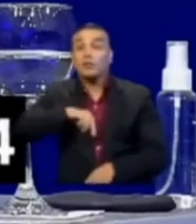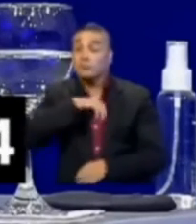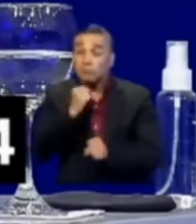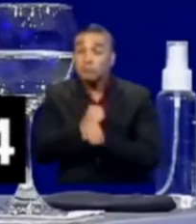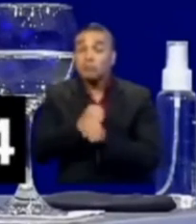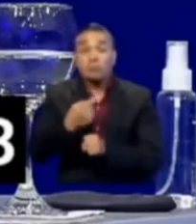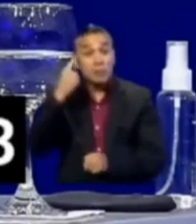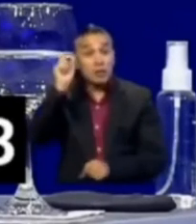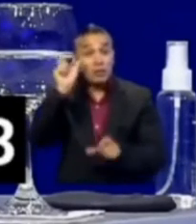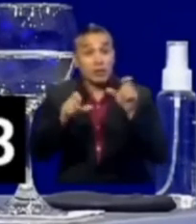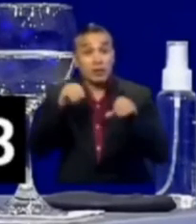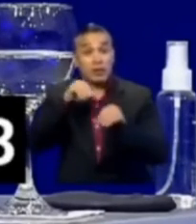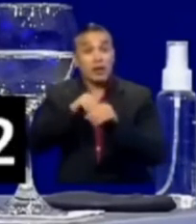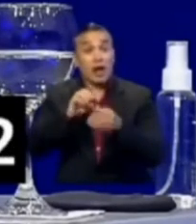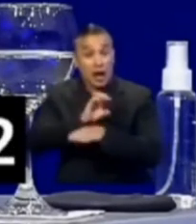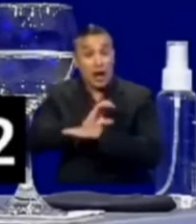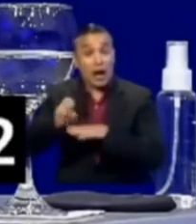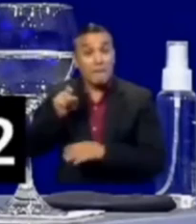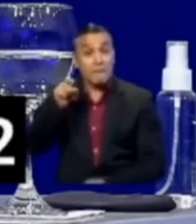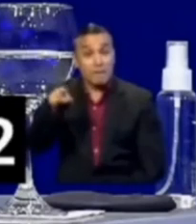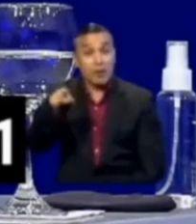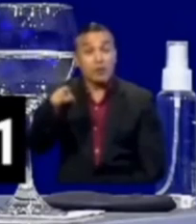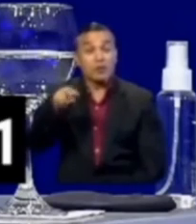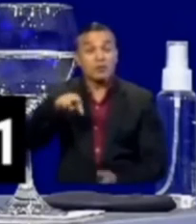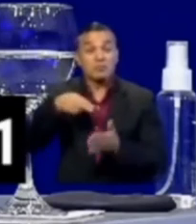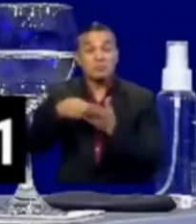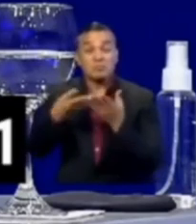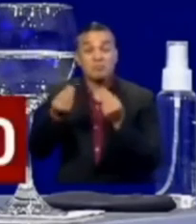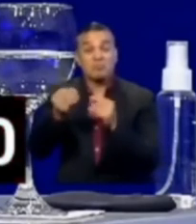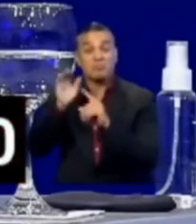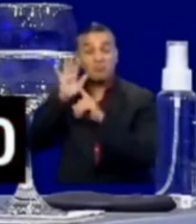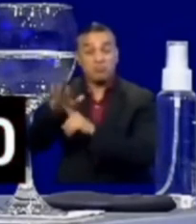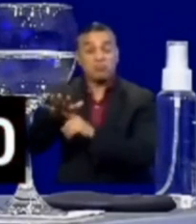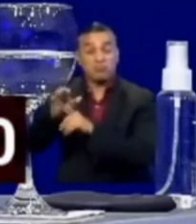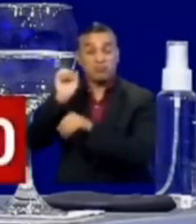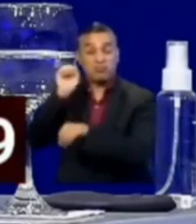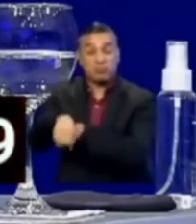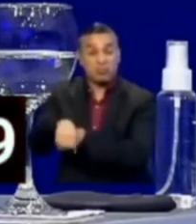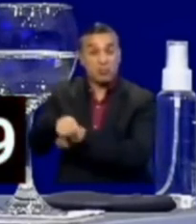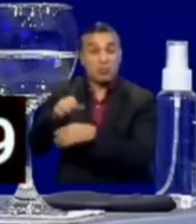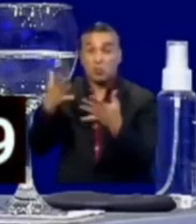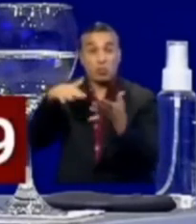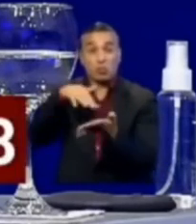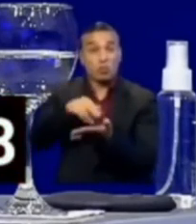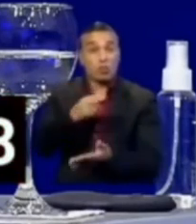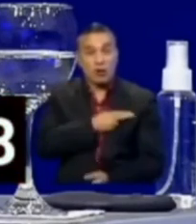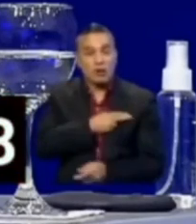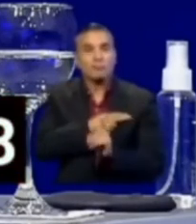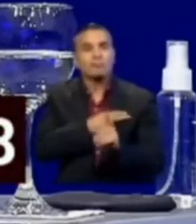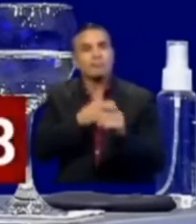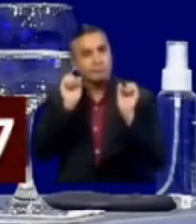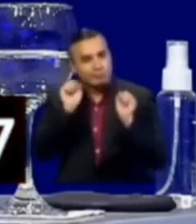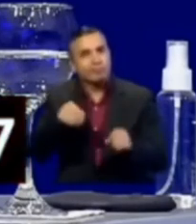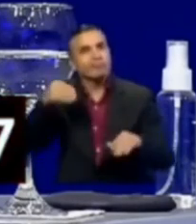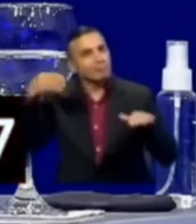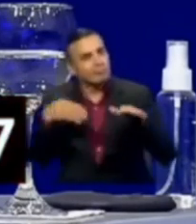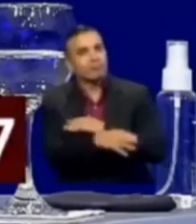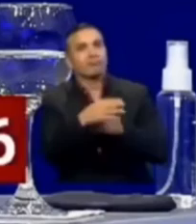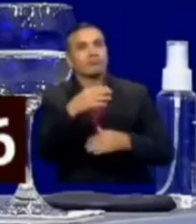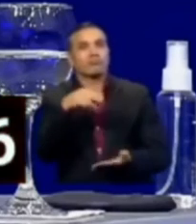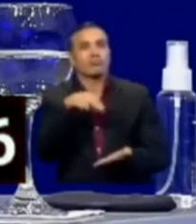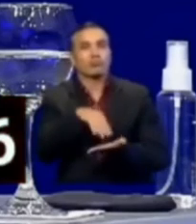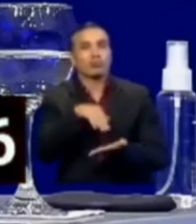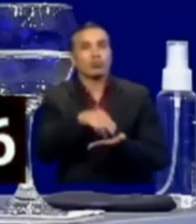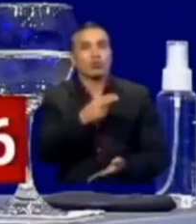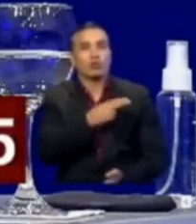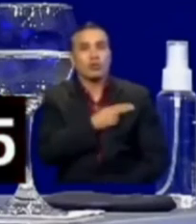para que las personas de la zona rural, que han sido tradicionalmente excluidas del sistema de educación superior, puedan acceder a